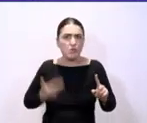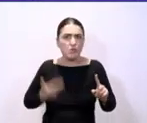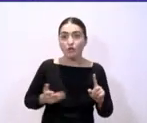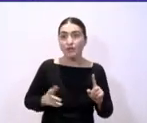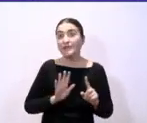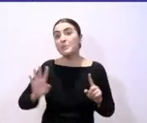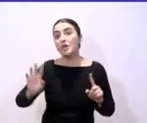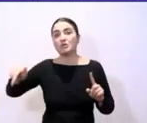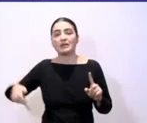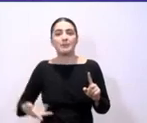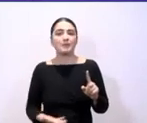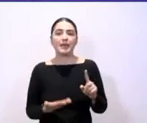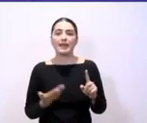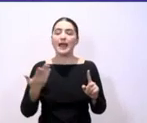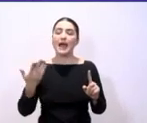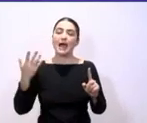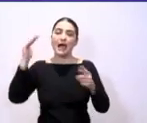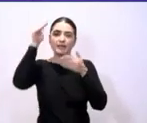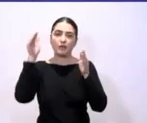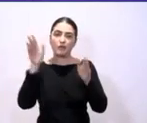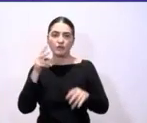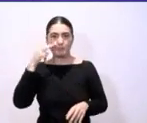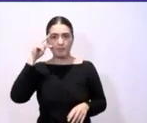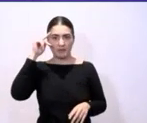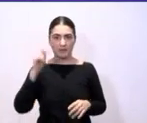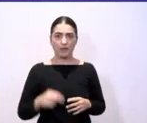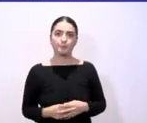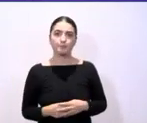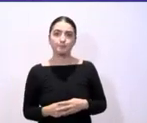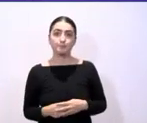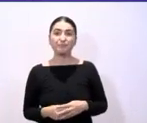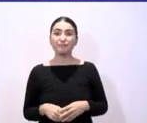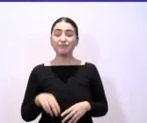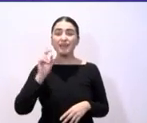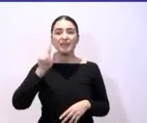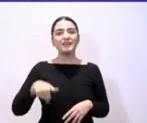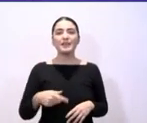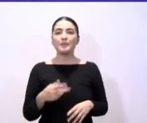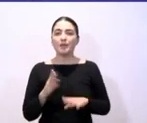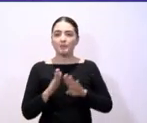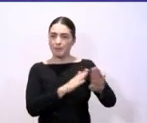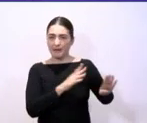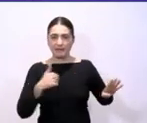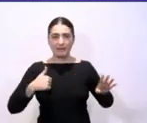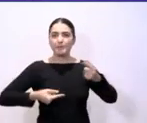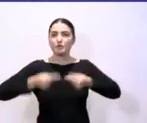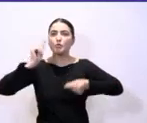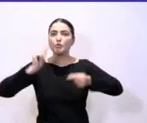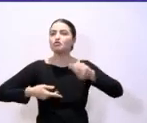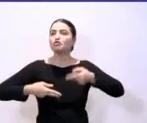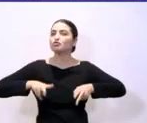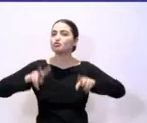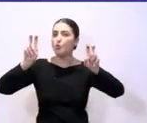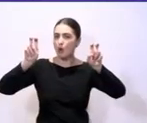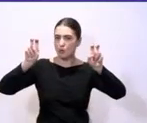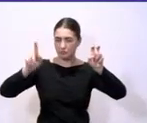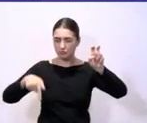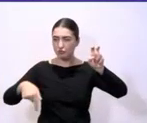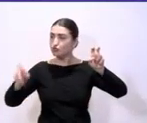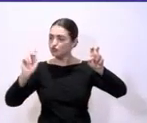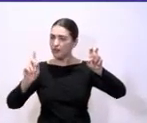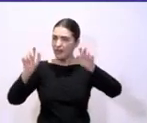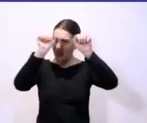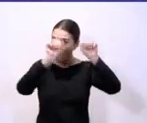a la atención especializada. Y también quería hablar de los nuevos presupuestos y por qué usted, que defendía o defiende,